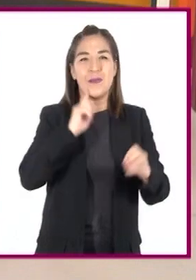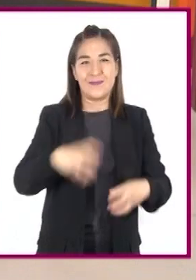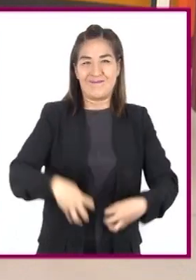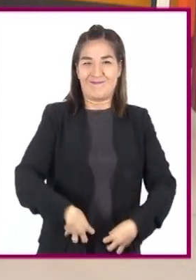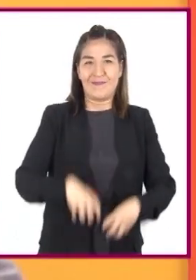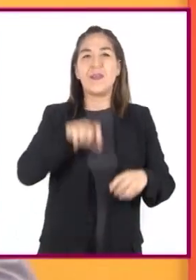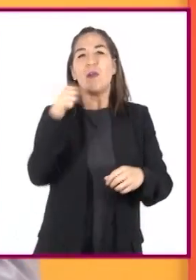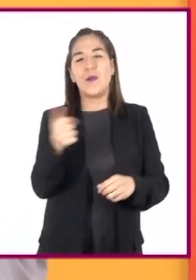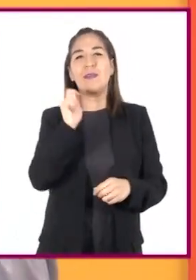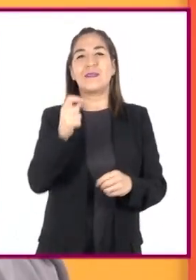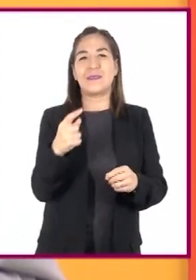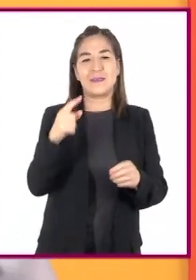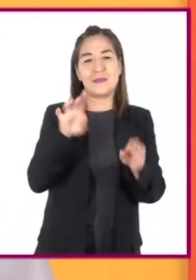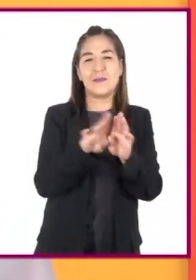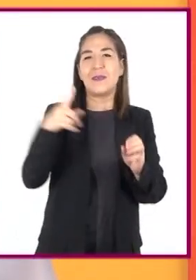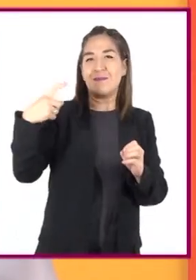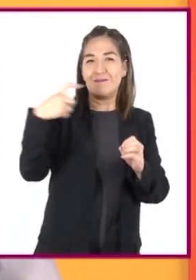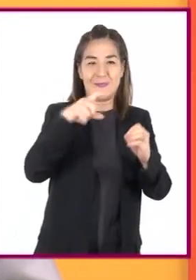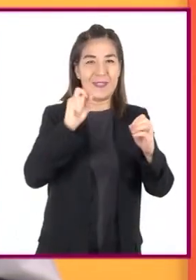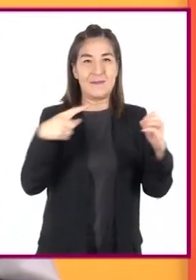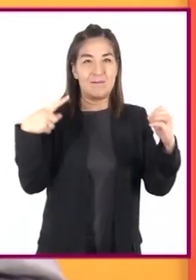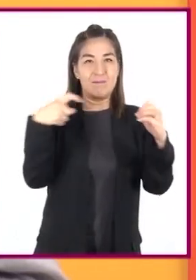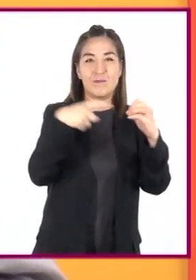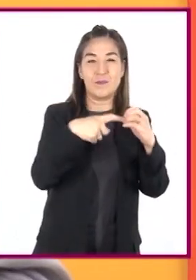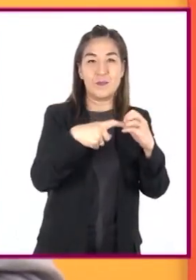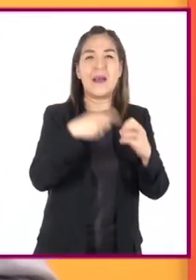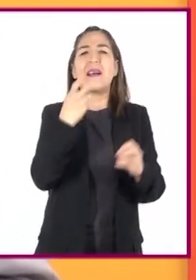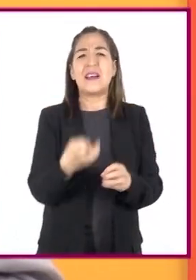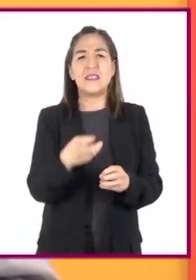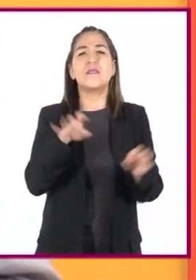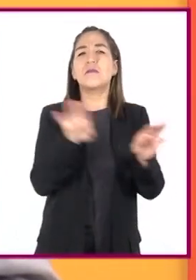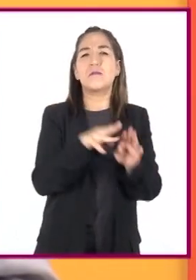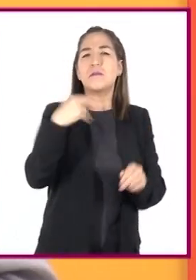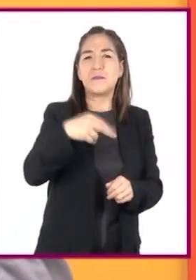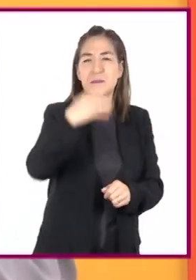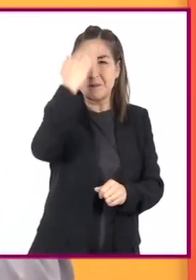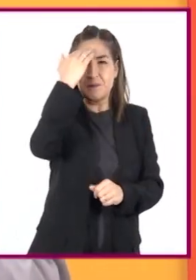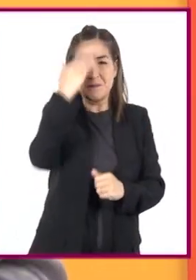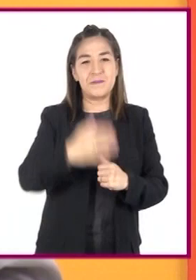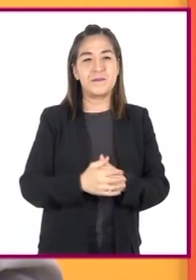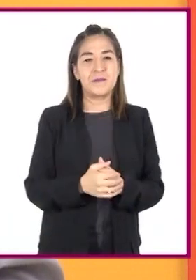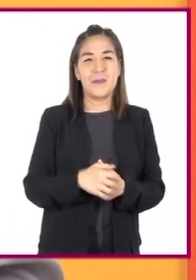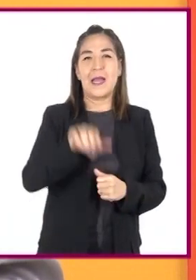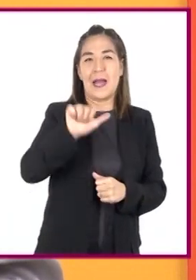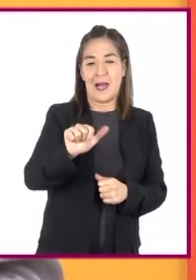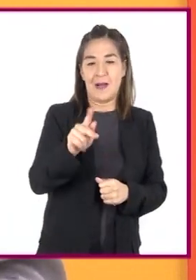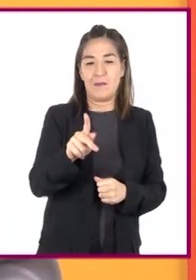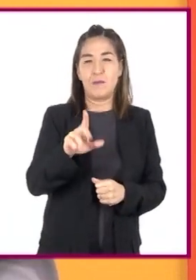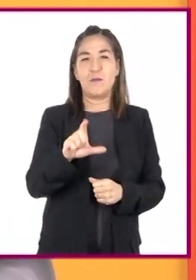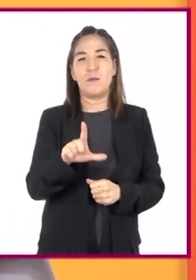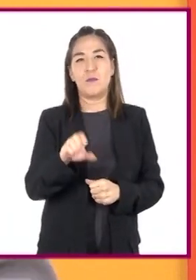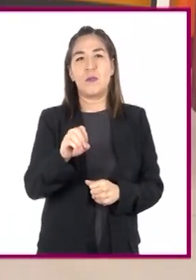espermatozoides. A este tipo de células se les conoce como haploides.